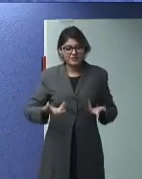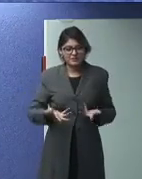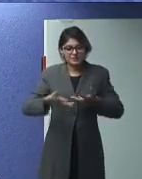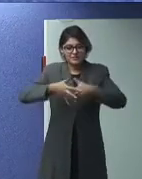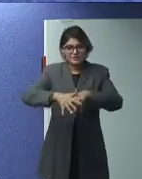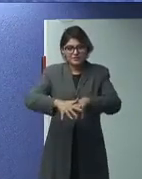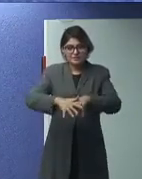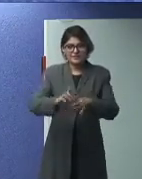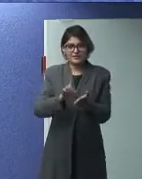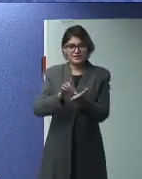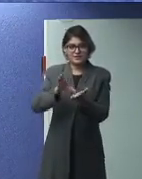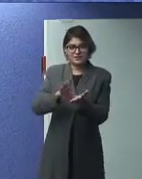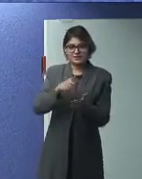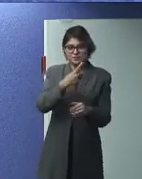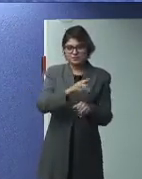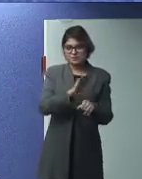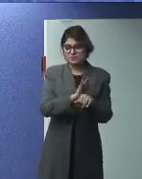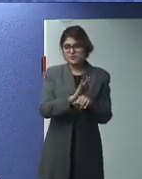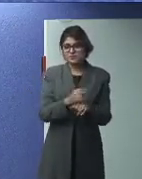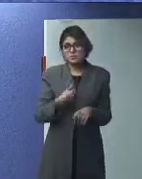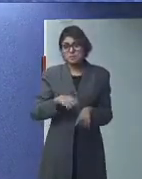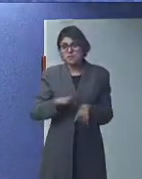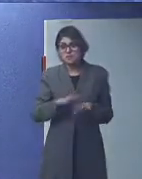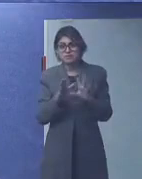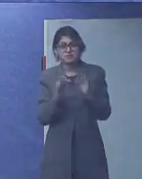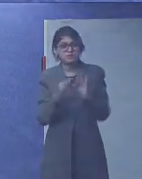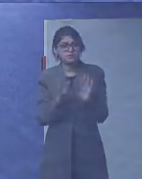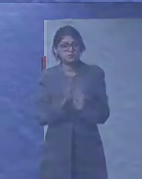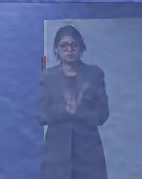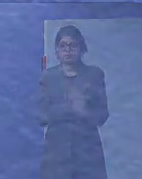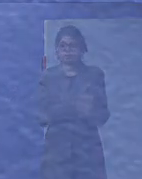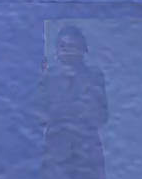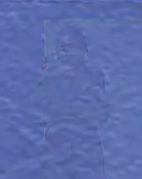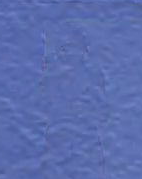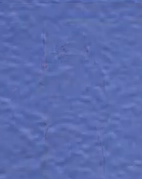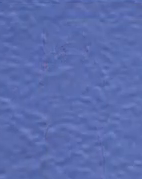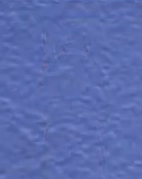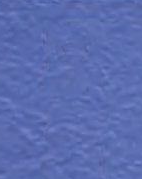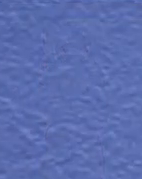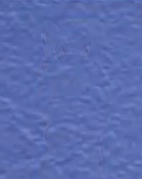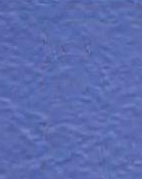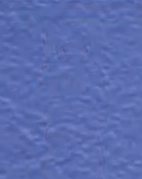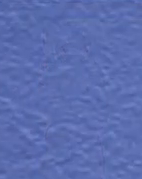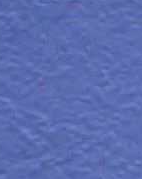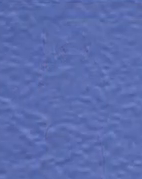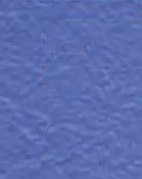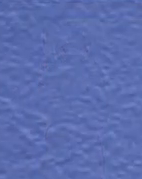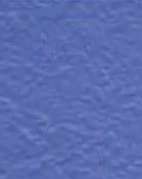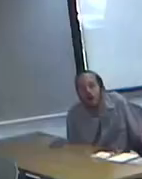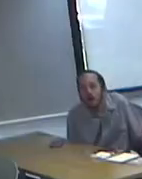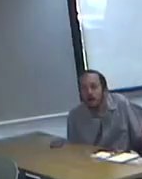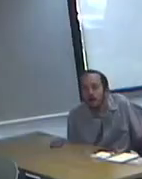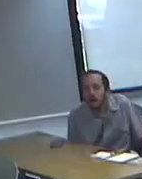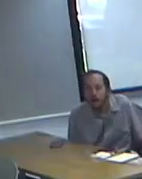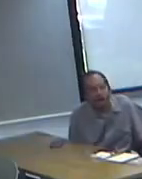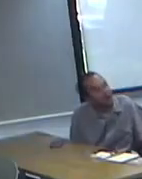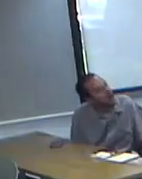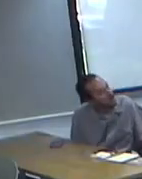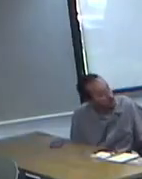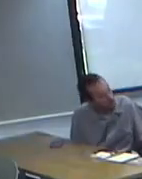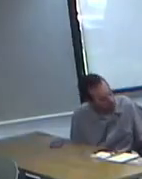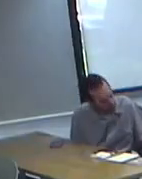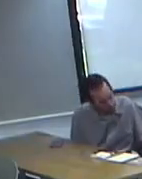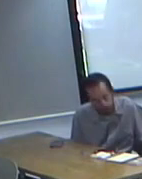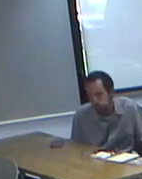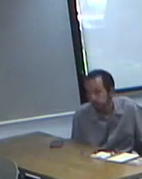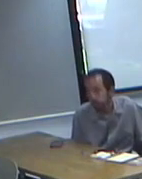discapacidad. Bueno, sin más por el momento, aquí concluiría para abordar otros temas después. Muchas gracias.